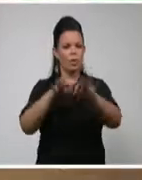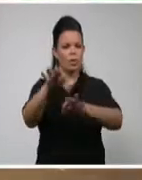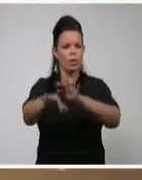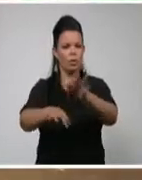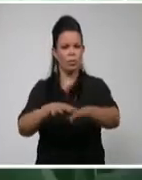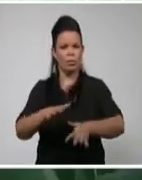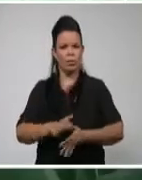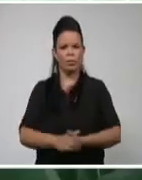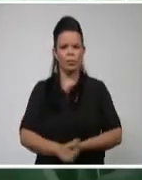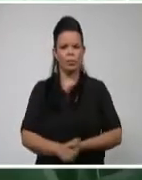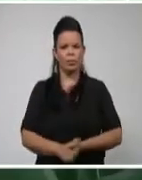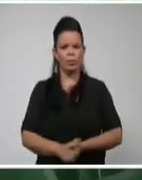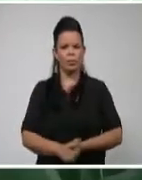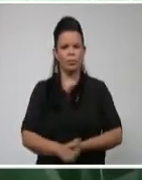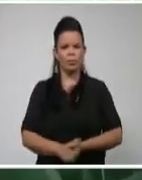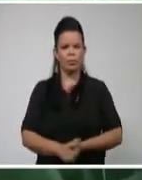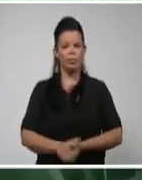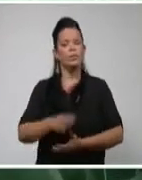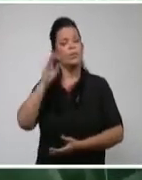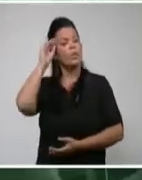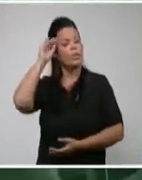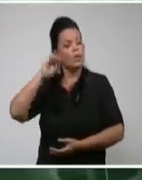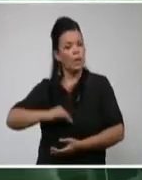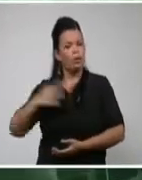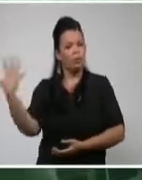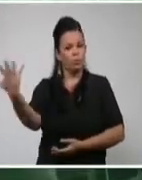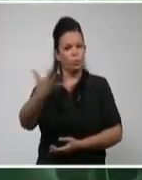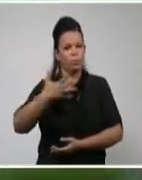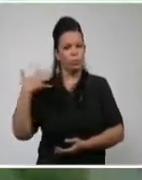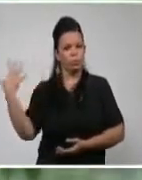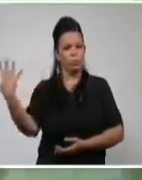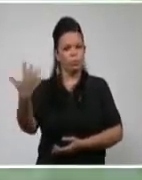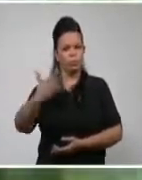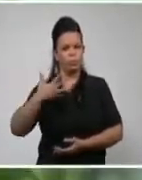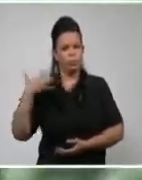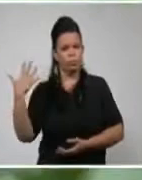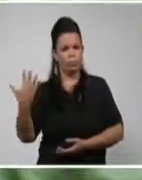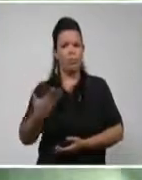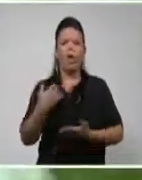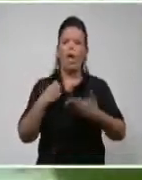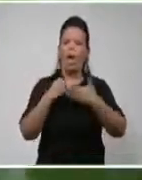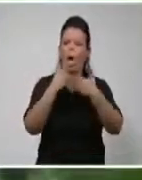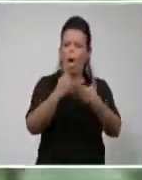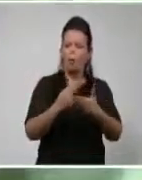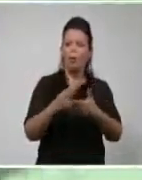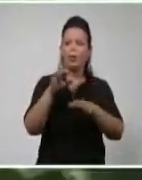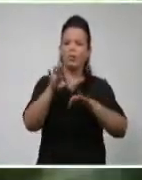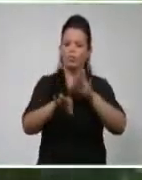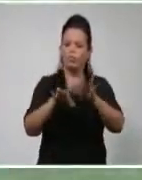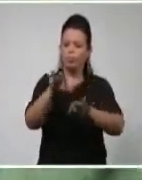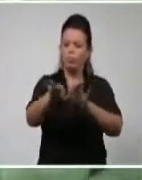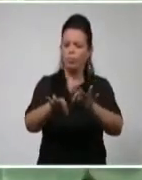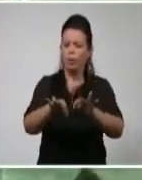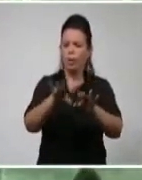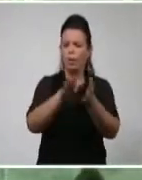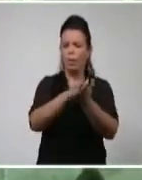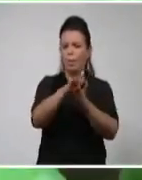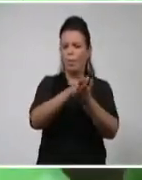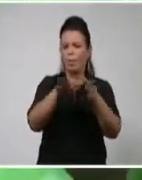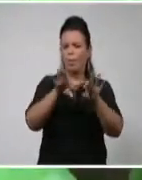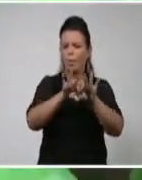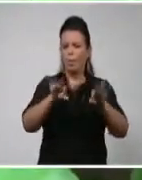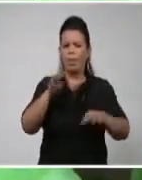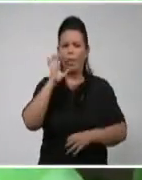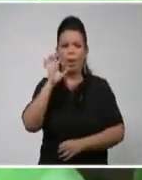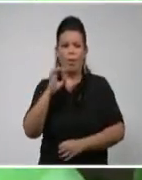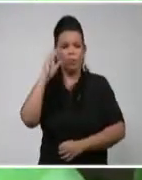Aun cuando las condiciones climatológicas de los últimos meses han sido favorables para el cultivo del tabaco, se sabe que los mejores